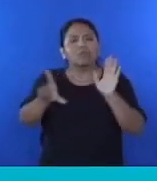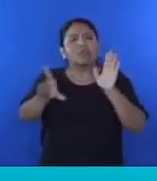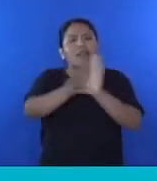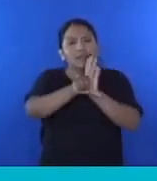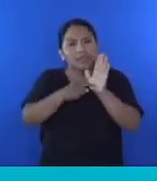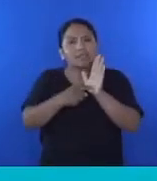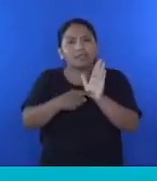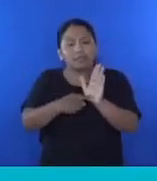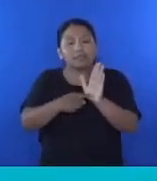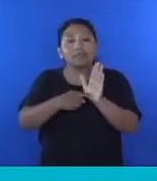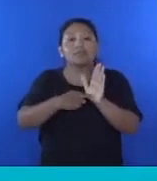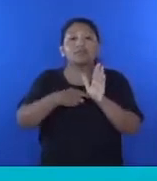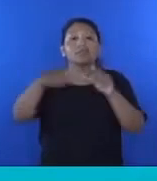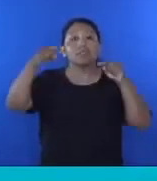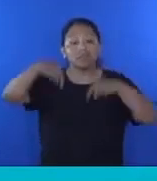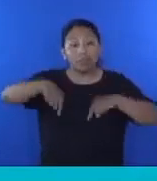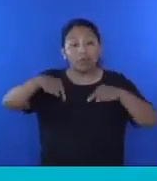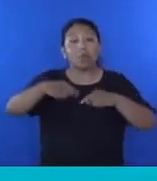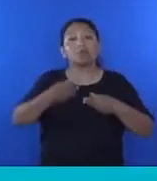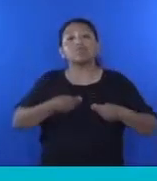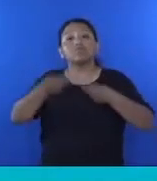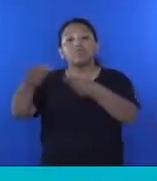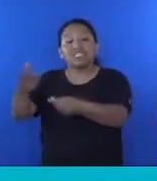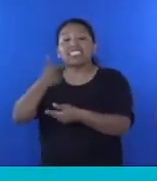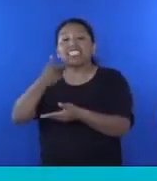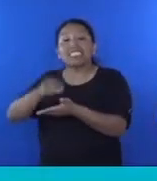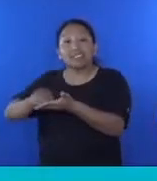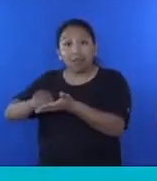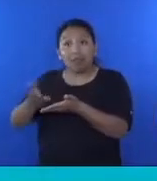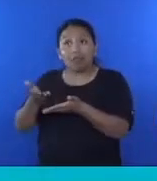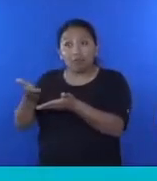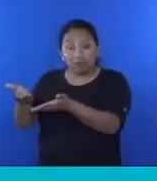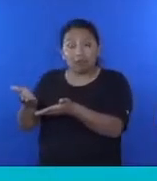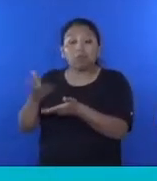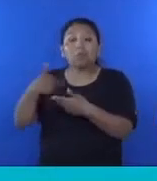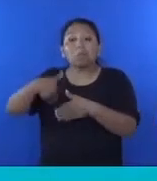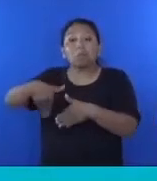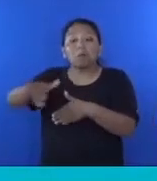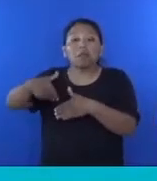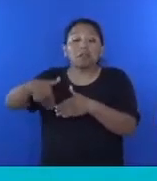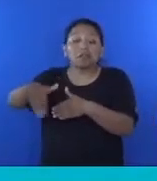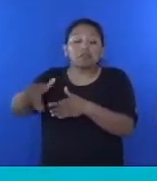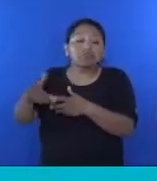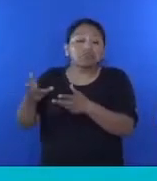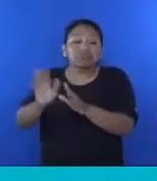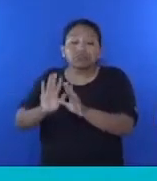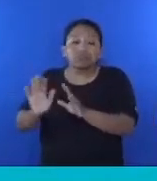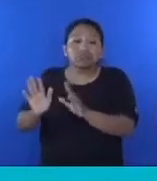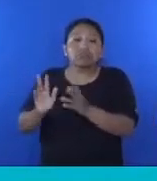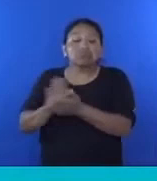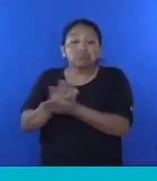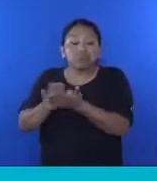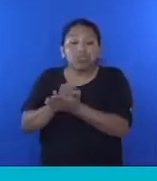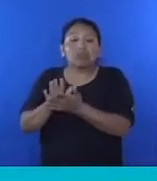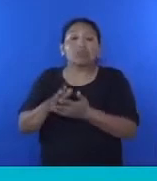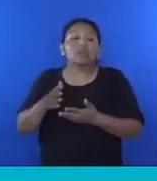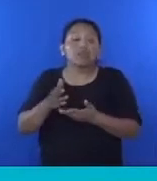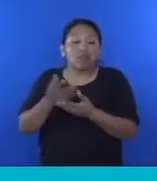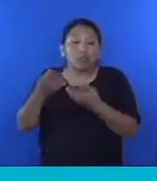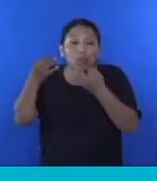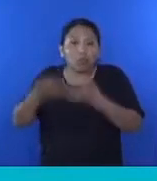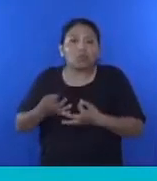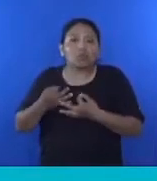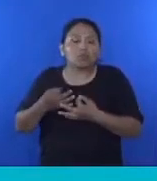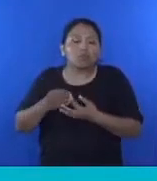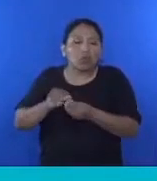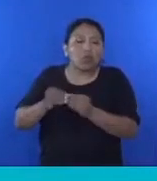y que hoy vaya al Senado un proyecto que puede, dentro de un plazo, cuando se ponga en ejecución, resolver un problema serio de muchos distritos de